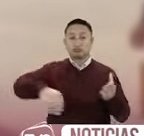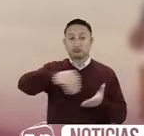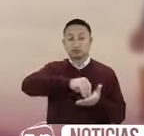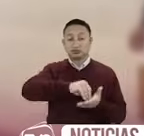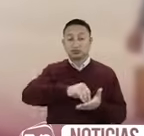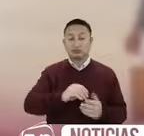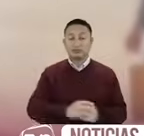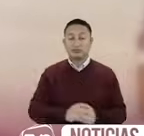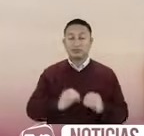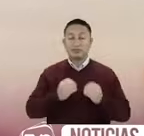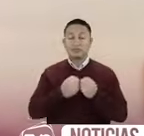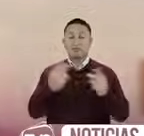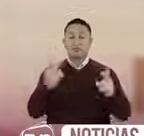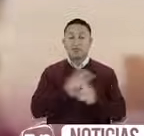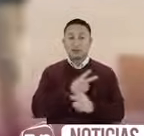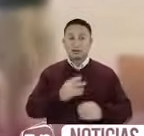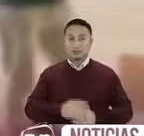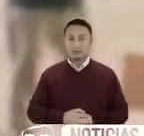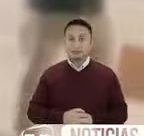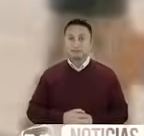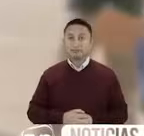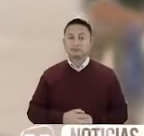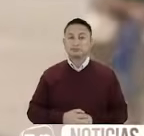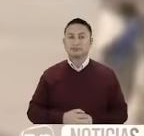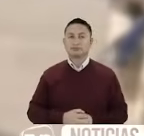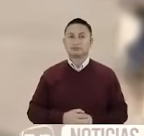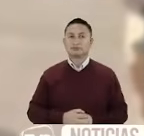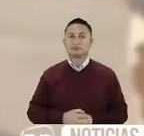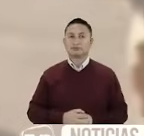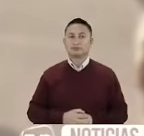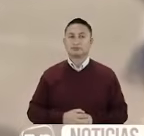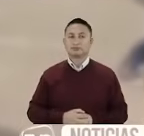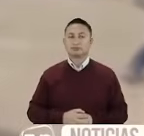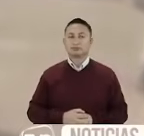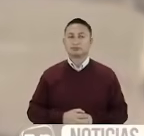organizada. Informó Marilyn Jaramillo.